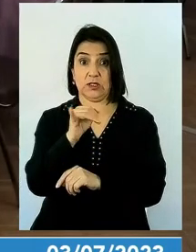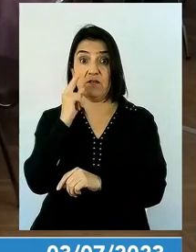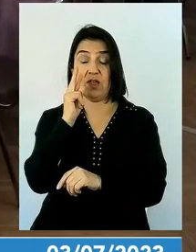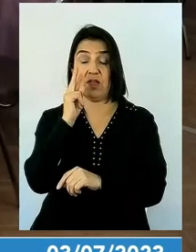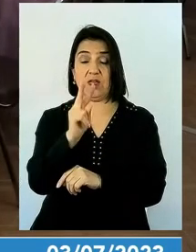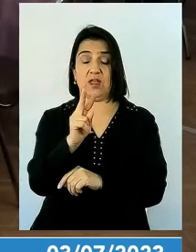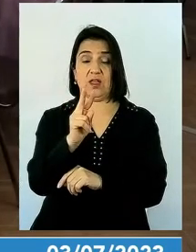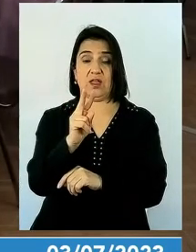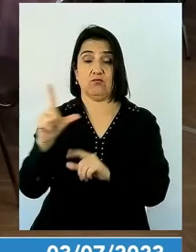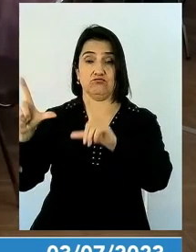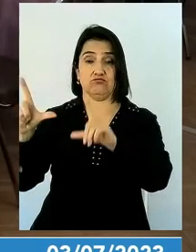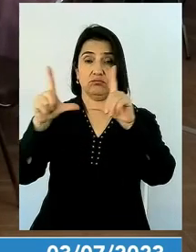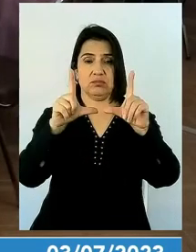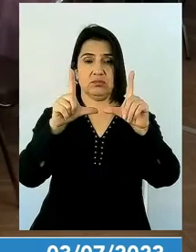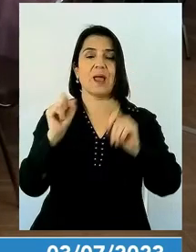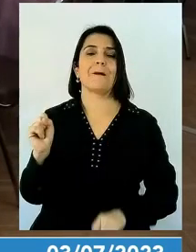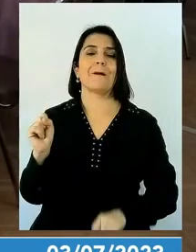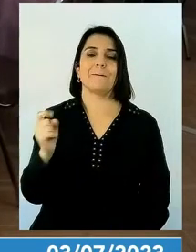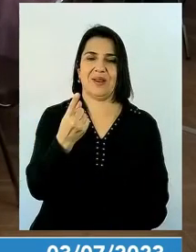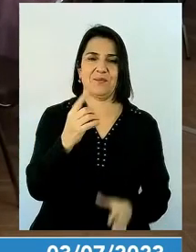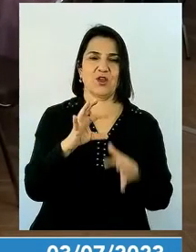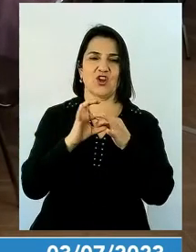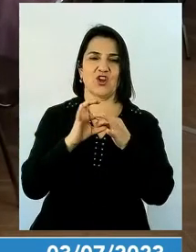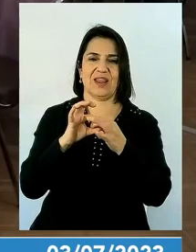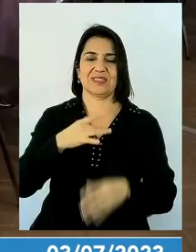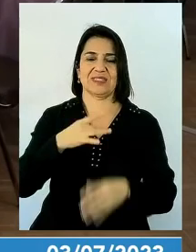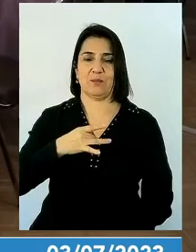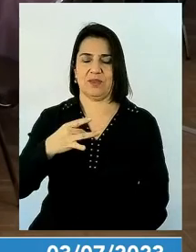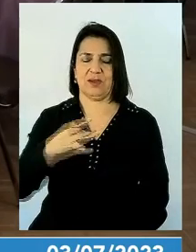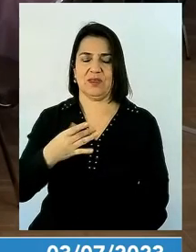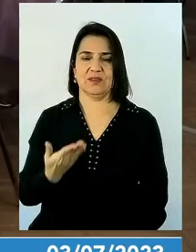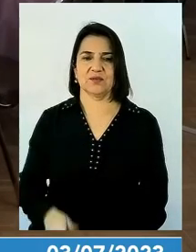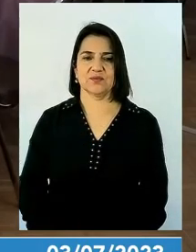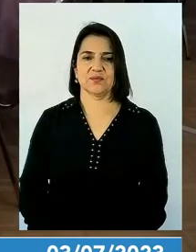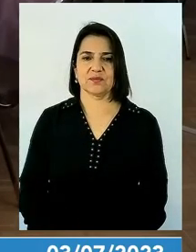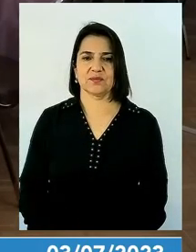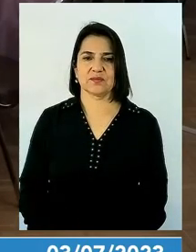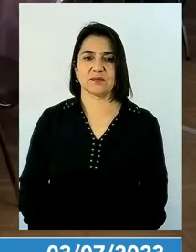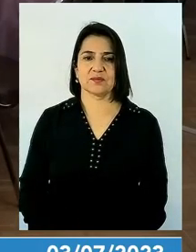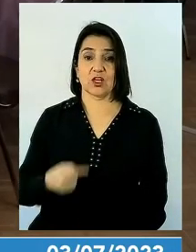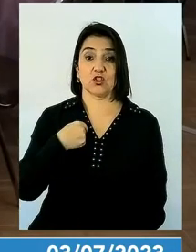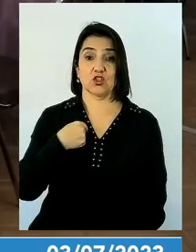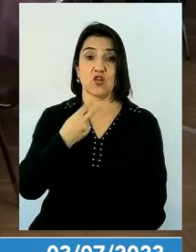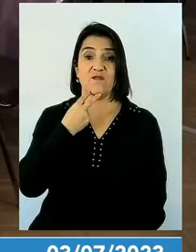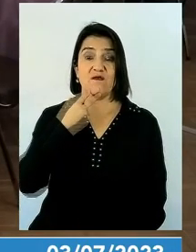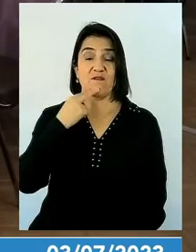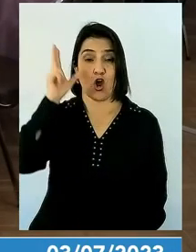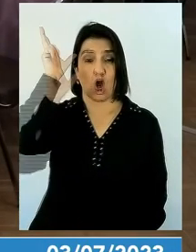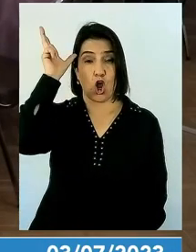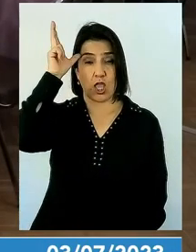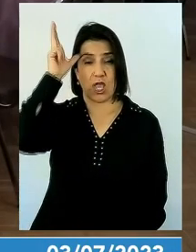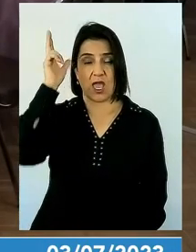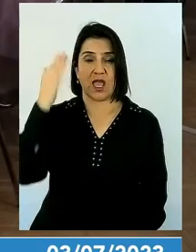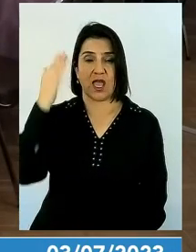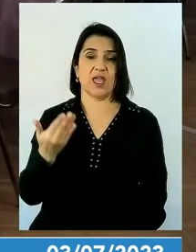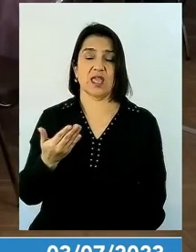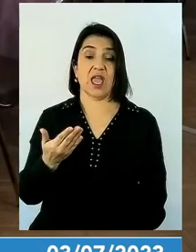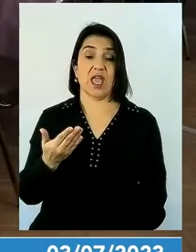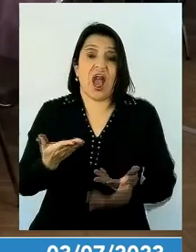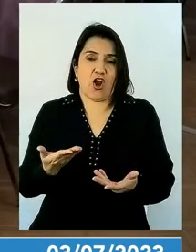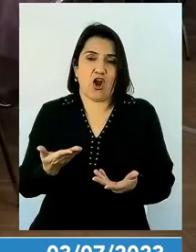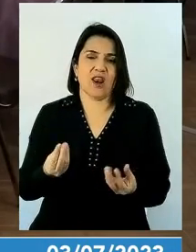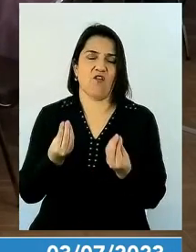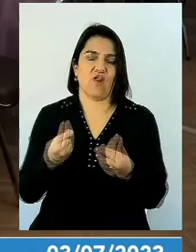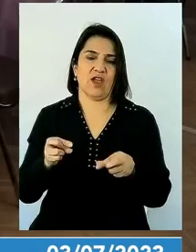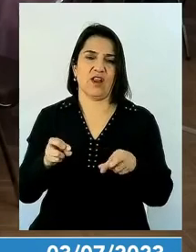Lo primero, muchas gracias por la invitación, siendo desde Coyhaique una buena oportunidad para hablar de temas de movilidad